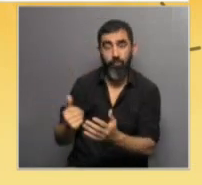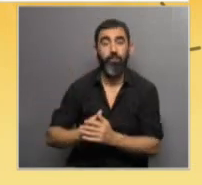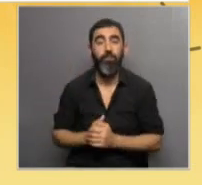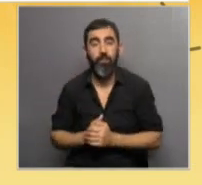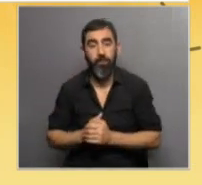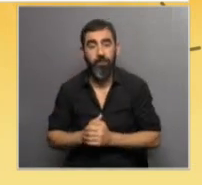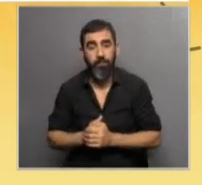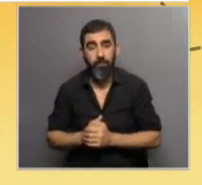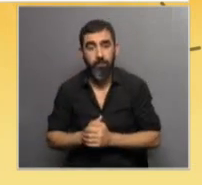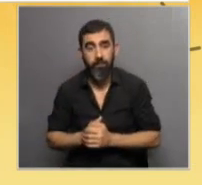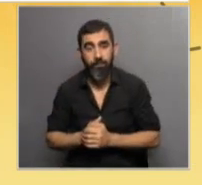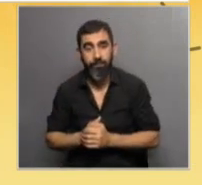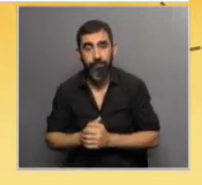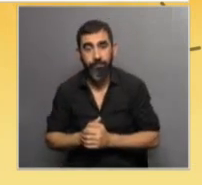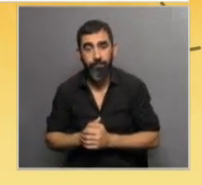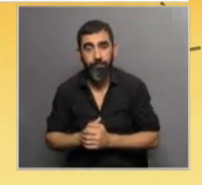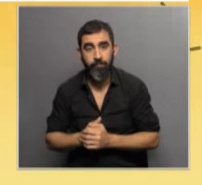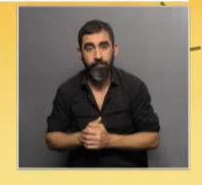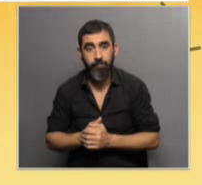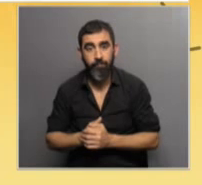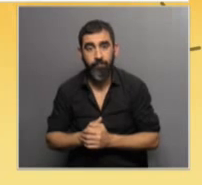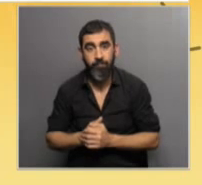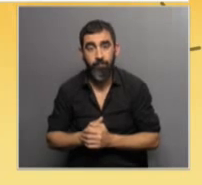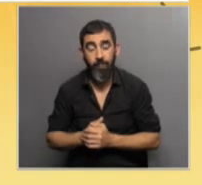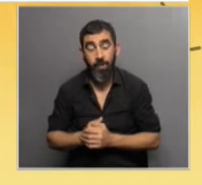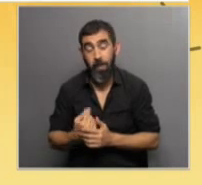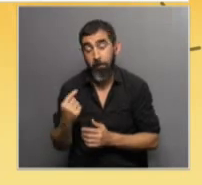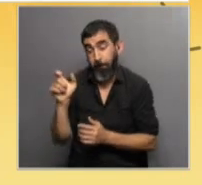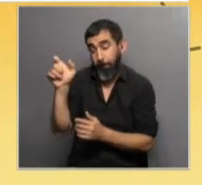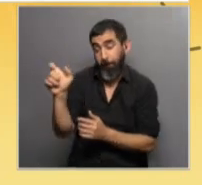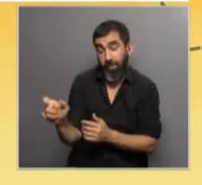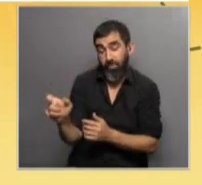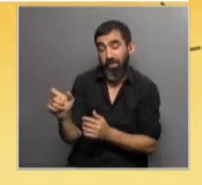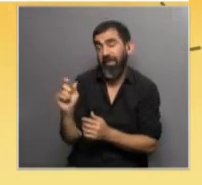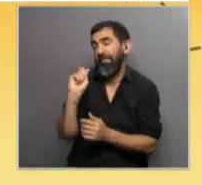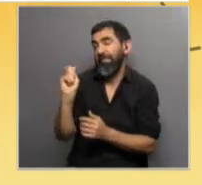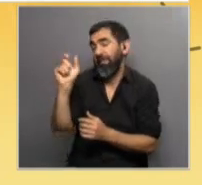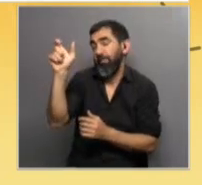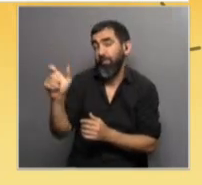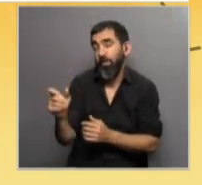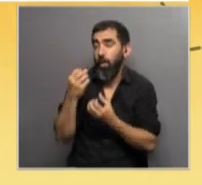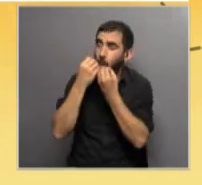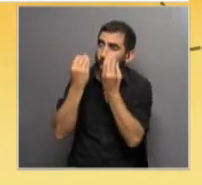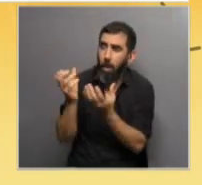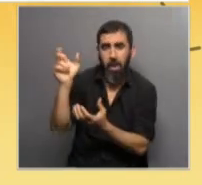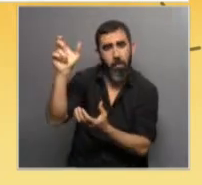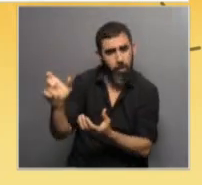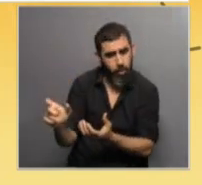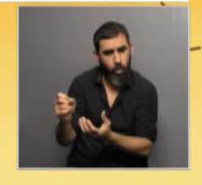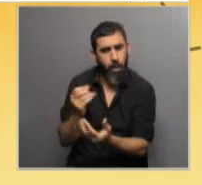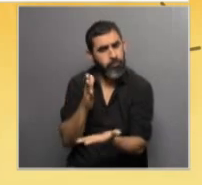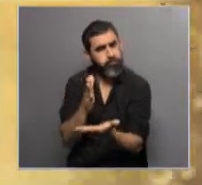bueno roberto caldeyro barcia fue un hombre bueno generoso